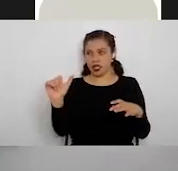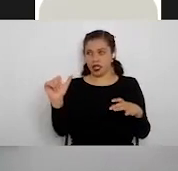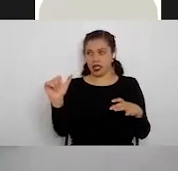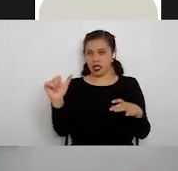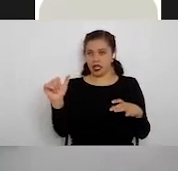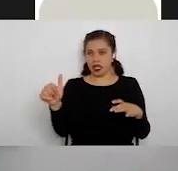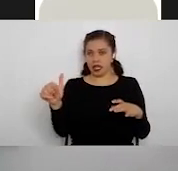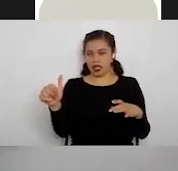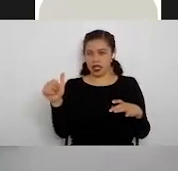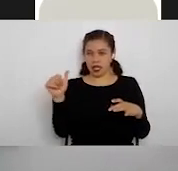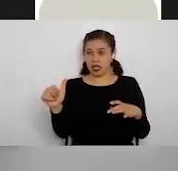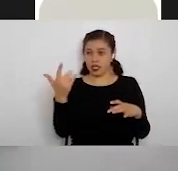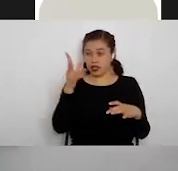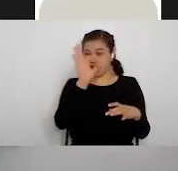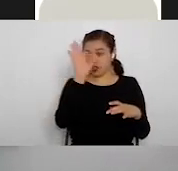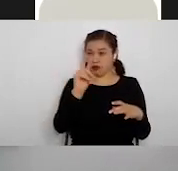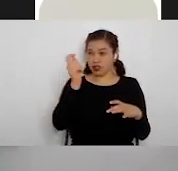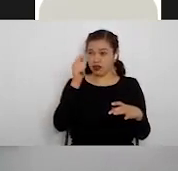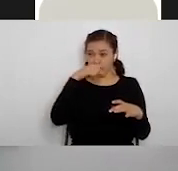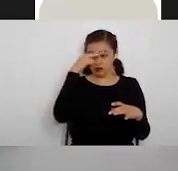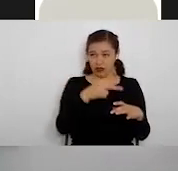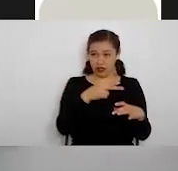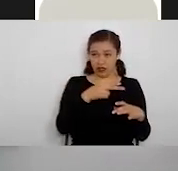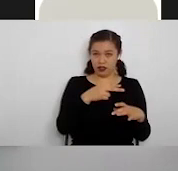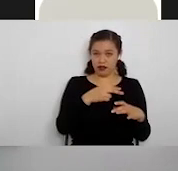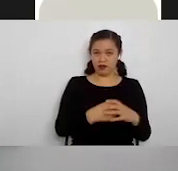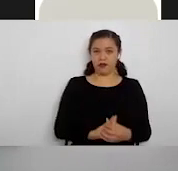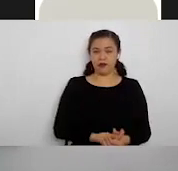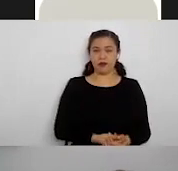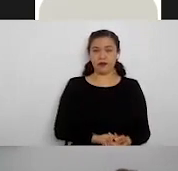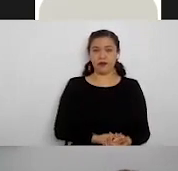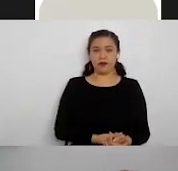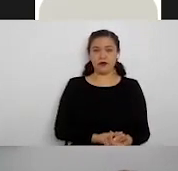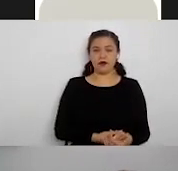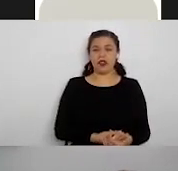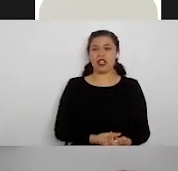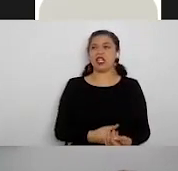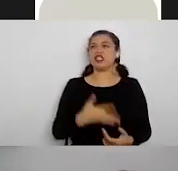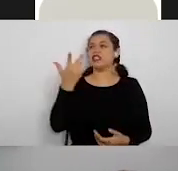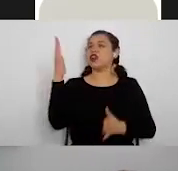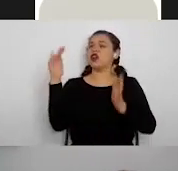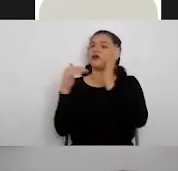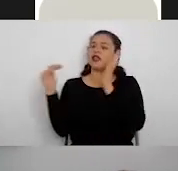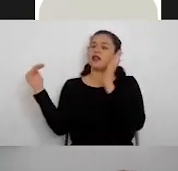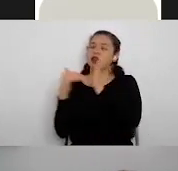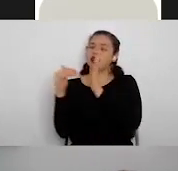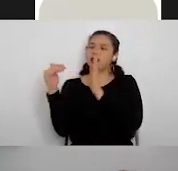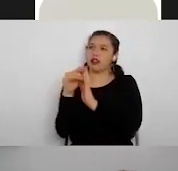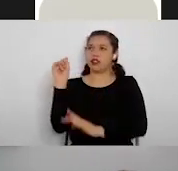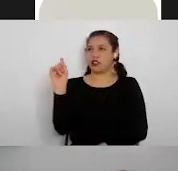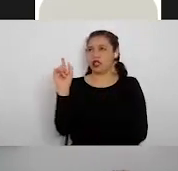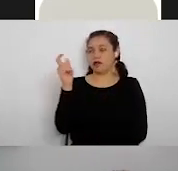BBVA de México. Si ellos ganan, no sé, 5,000 millones de pesos, que deben de ser